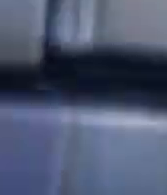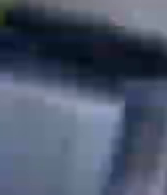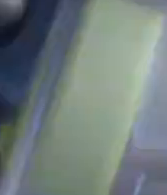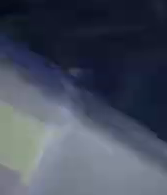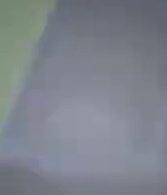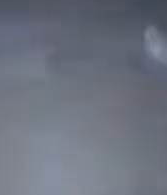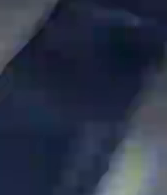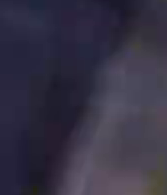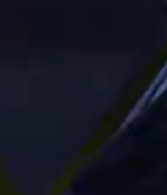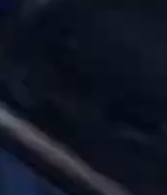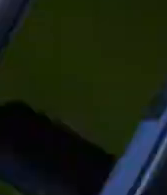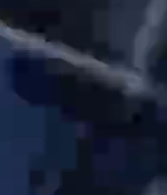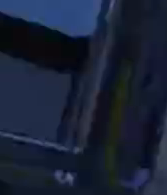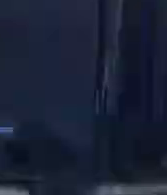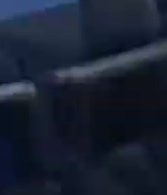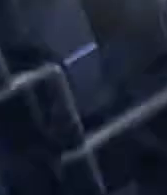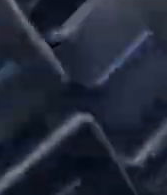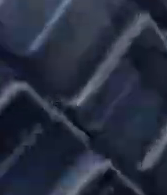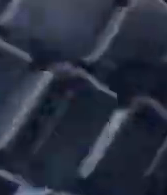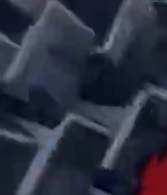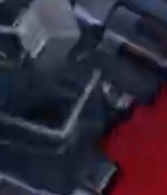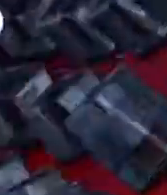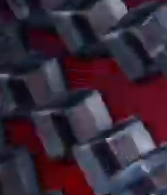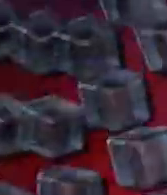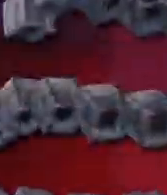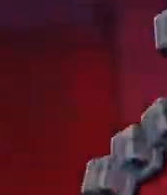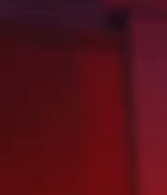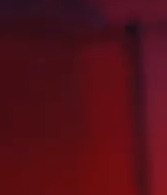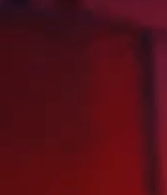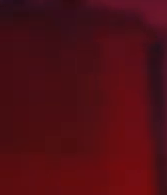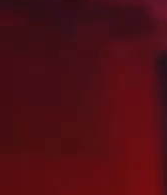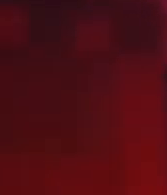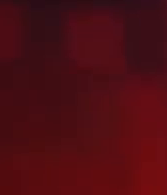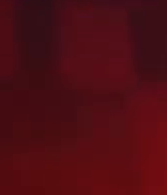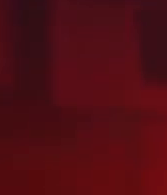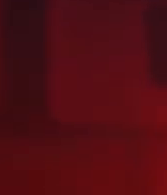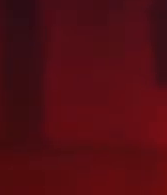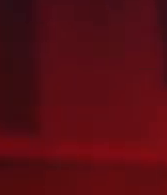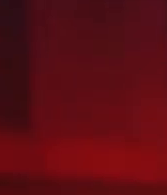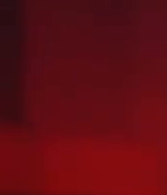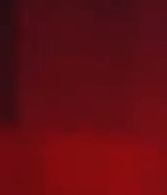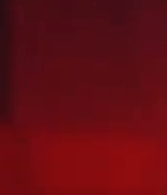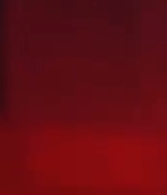Televisión Legislativa presentó TVL Noticias, emisión central.